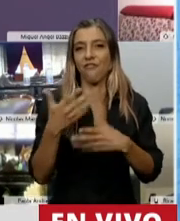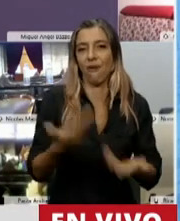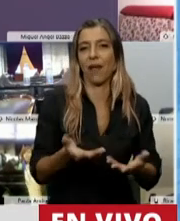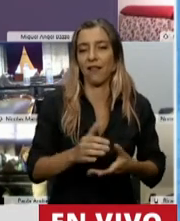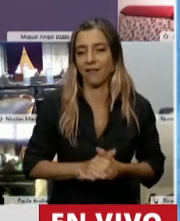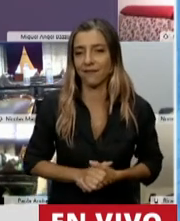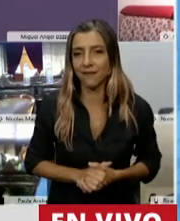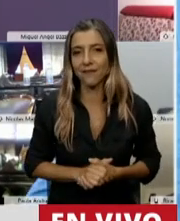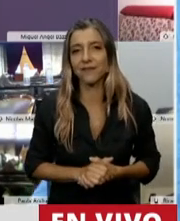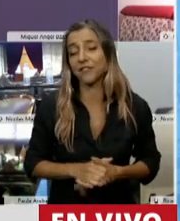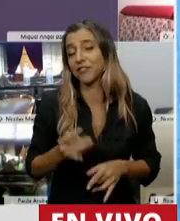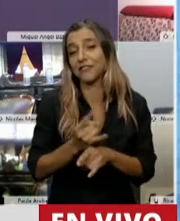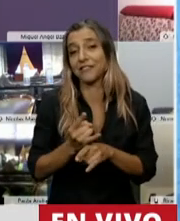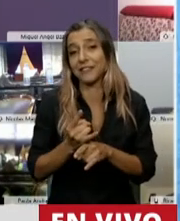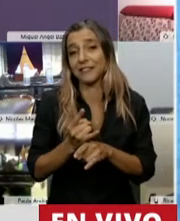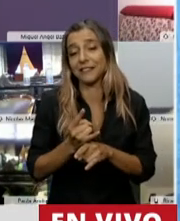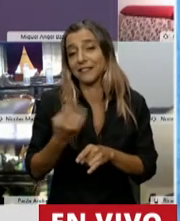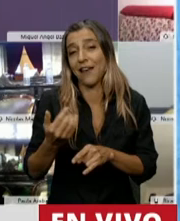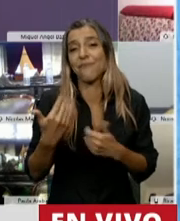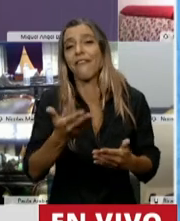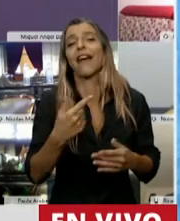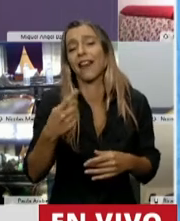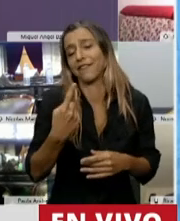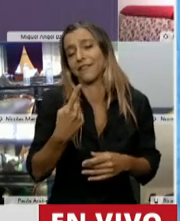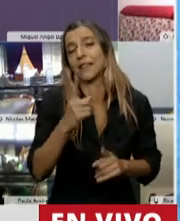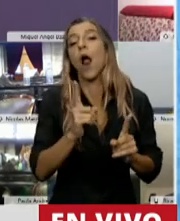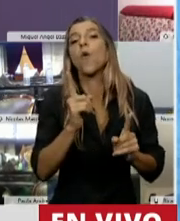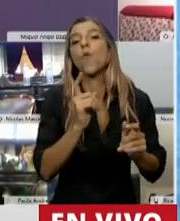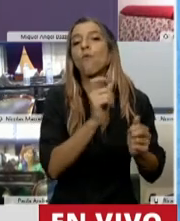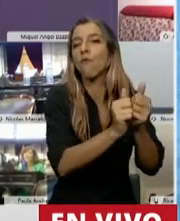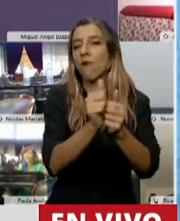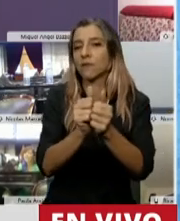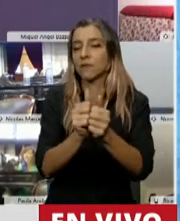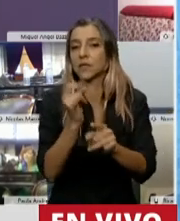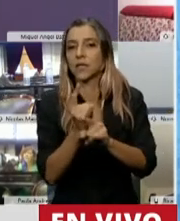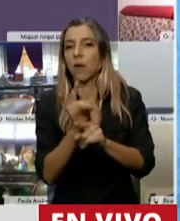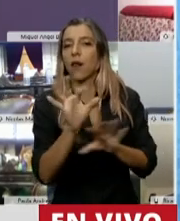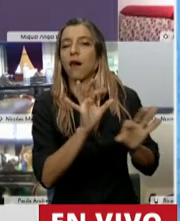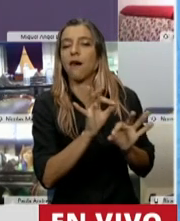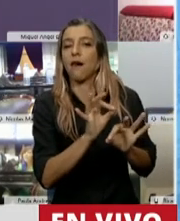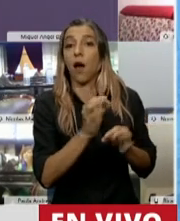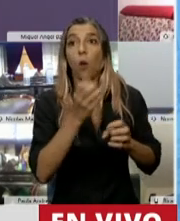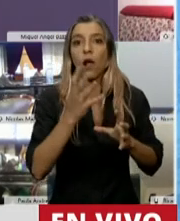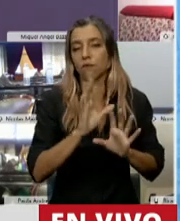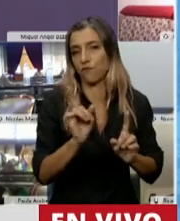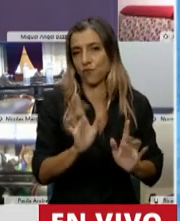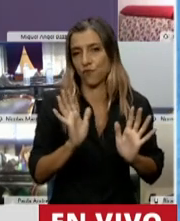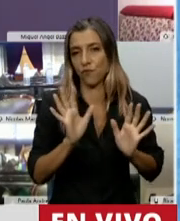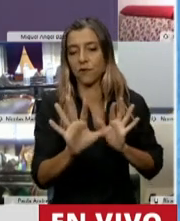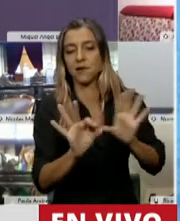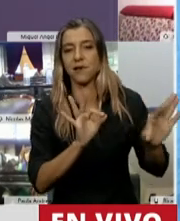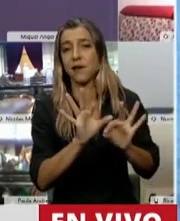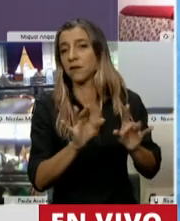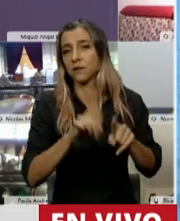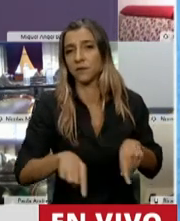en el cual siempre se ven beneficiados determinados empresarios, siempre elegidos, nunca al azar, y básicamente siempre